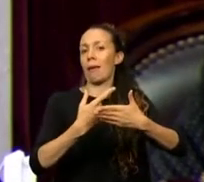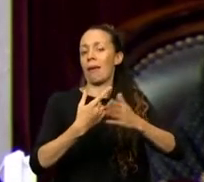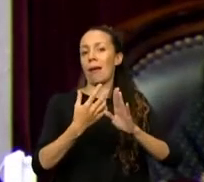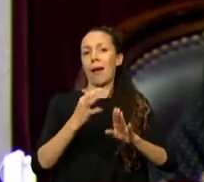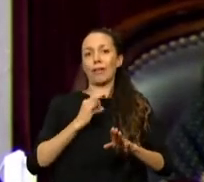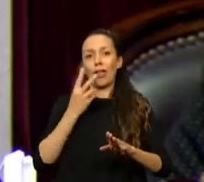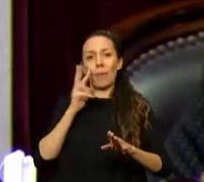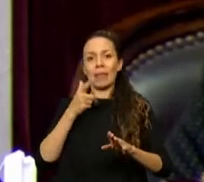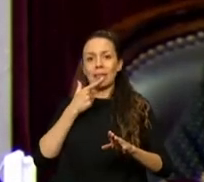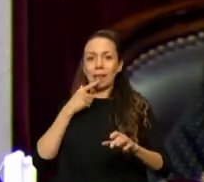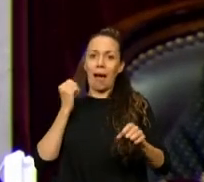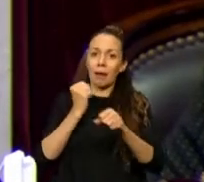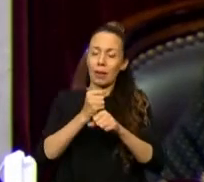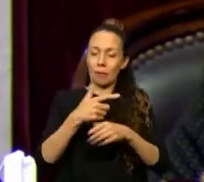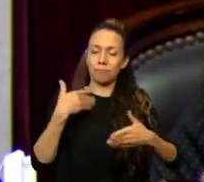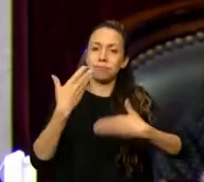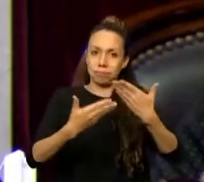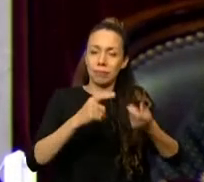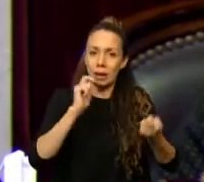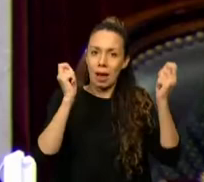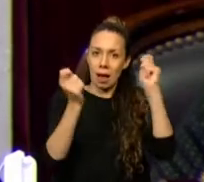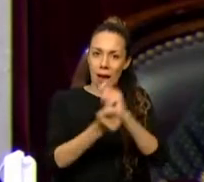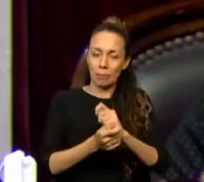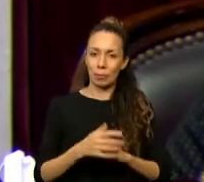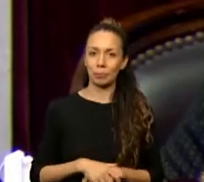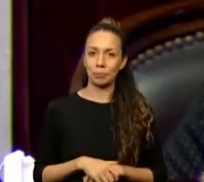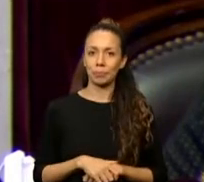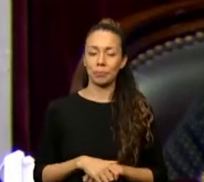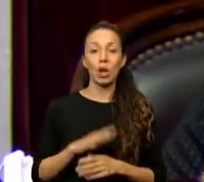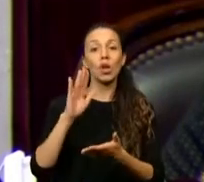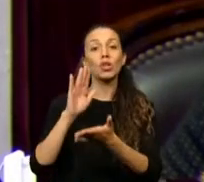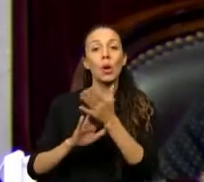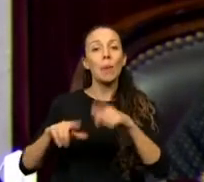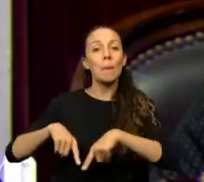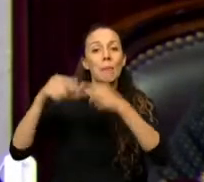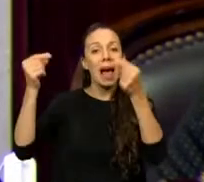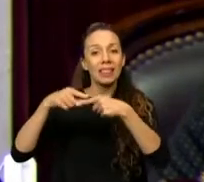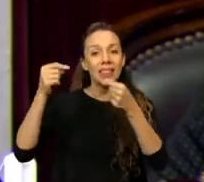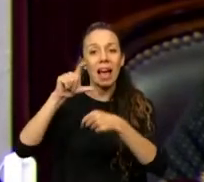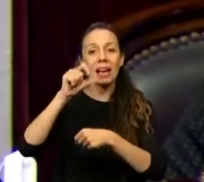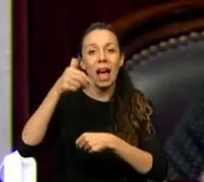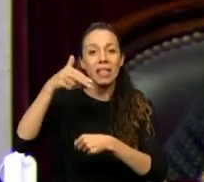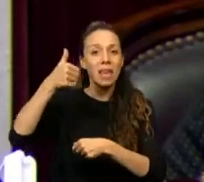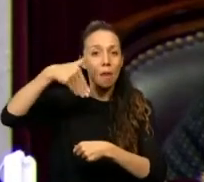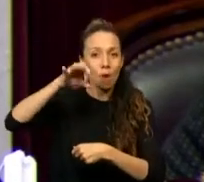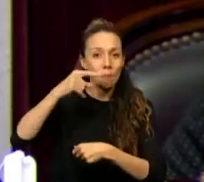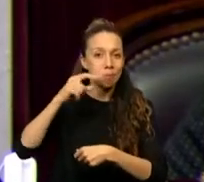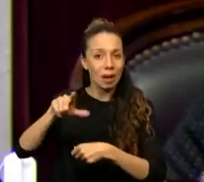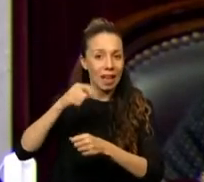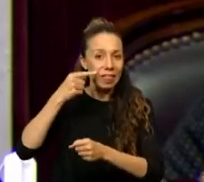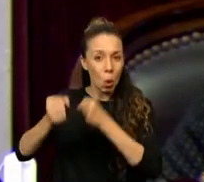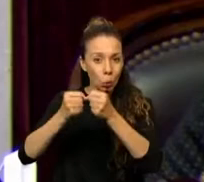2017. En el caso del cáñamo, sabemos que es una industria que va a generar oportunidades de desarrollo sostenible